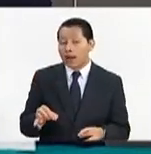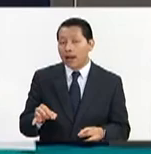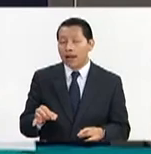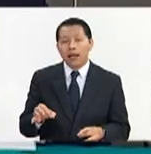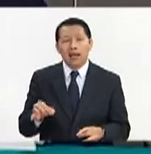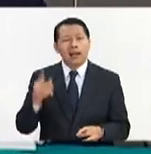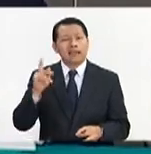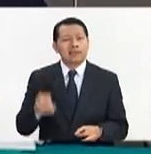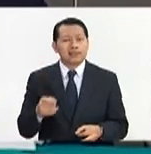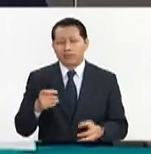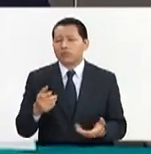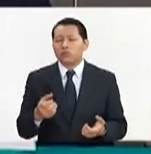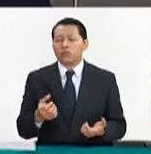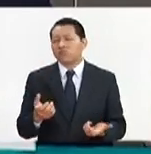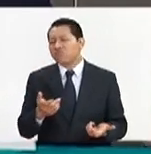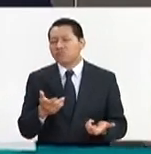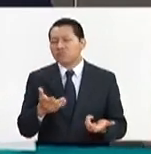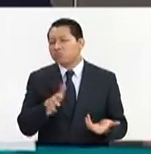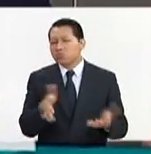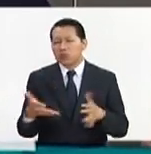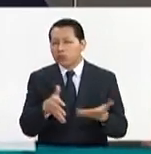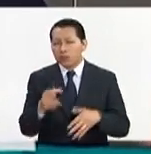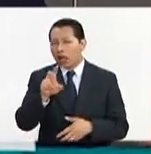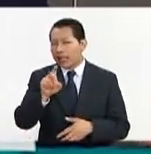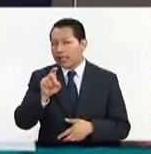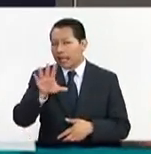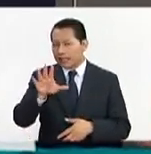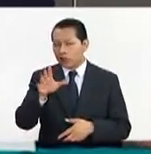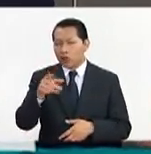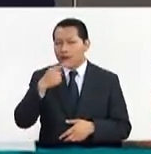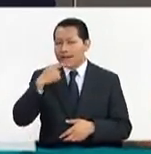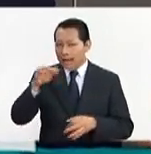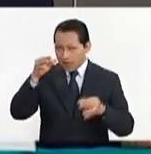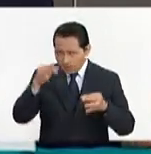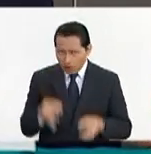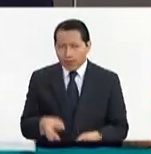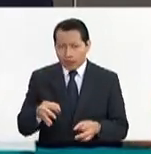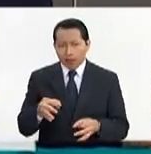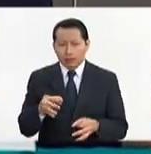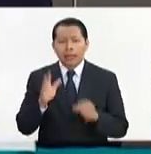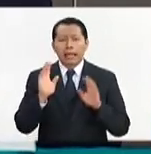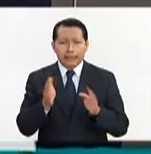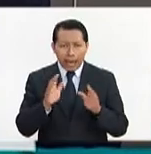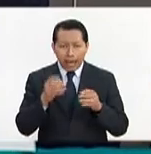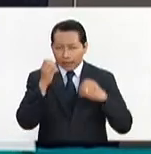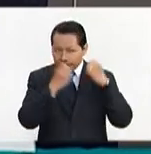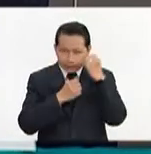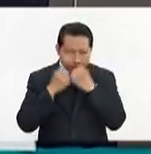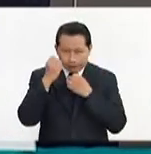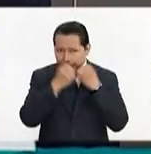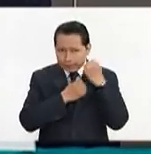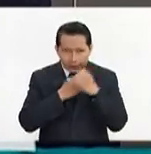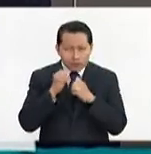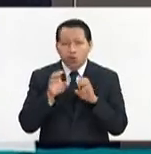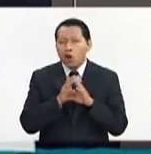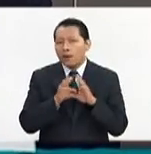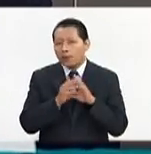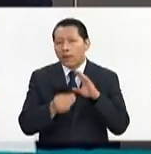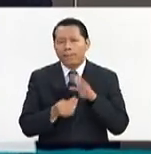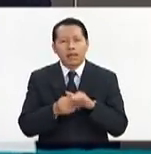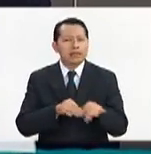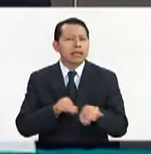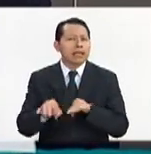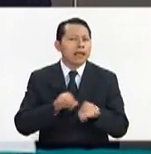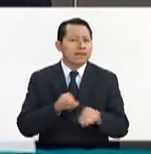se han presentado aproximadamente 35 que se han desahogado y se están desahogando a través de la mesa de